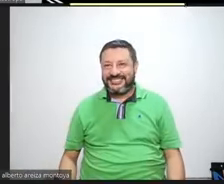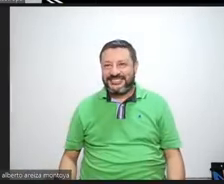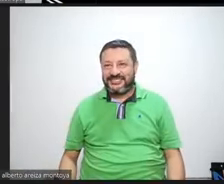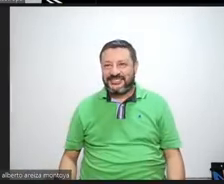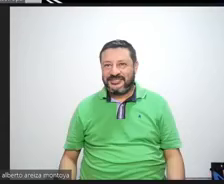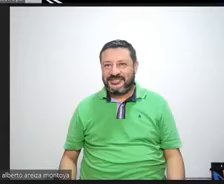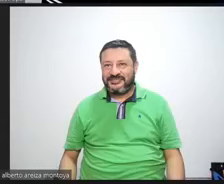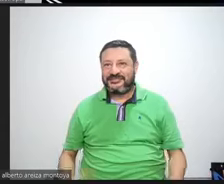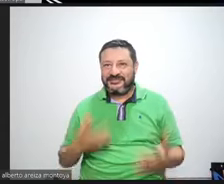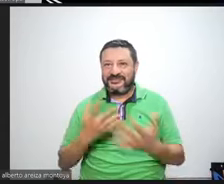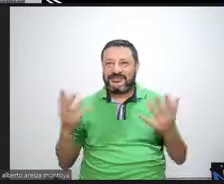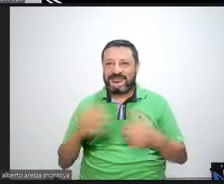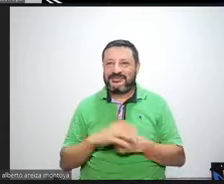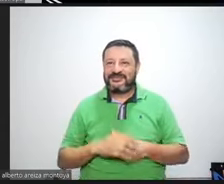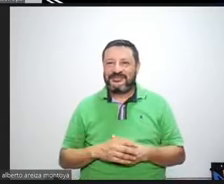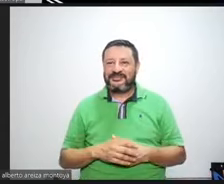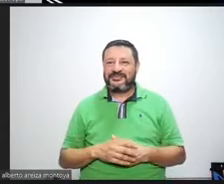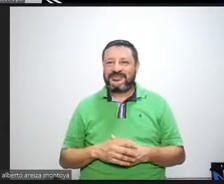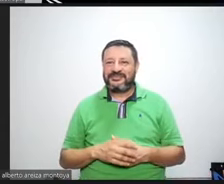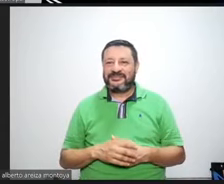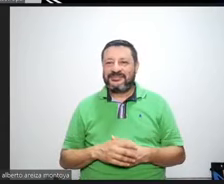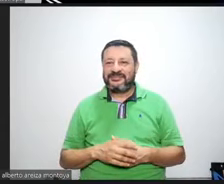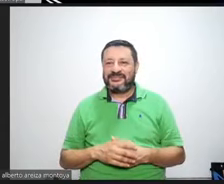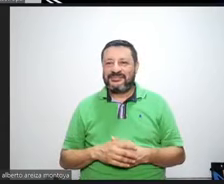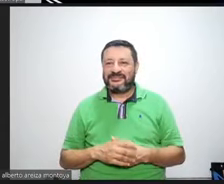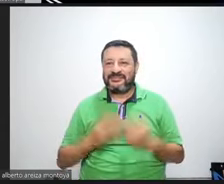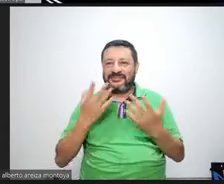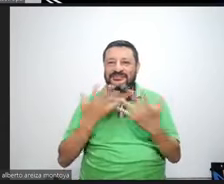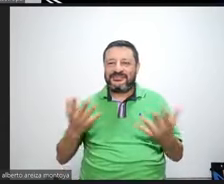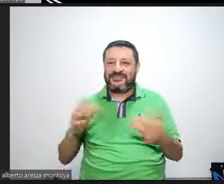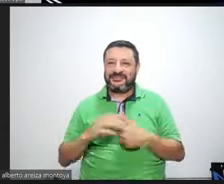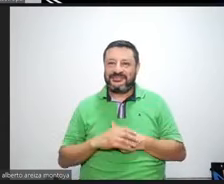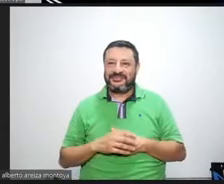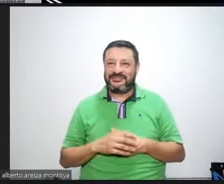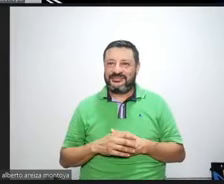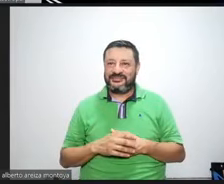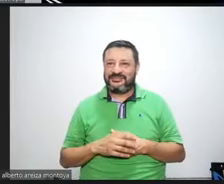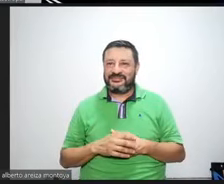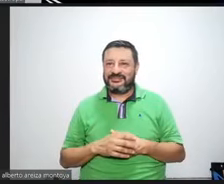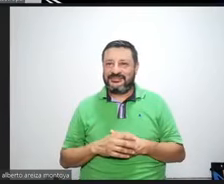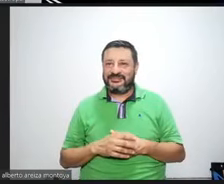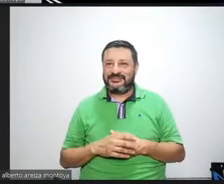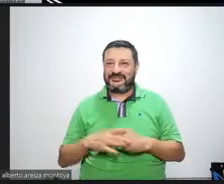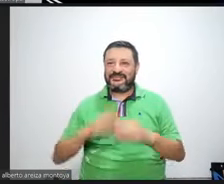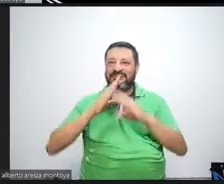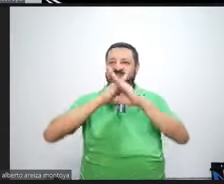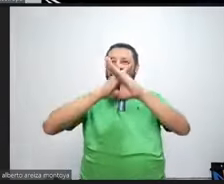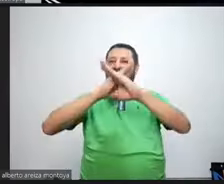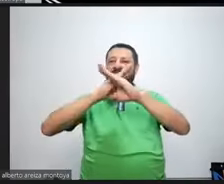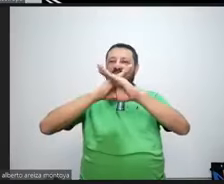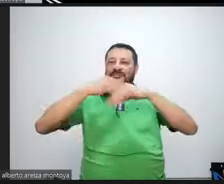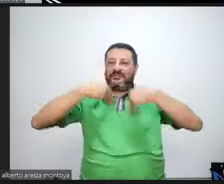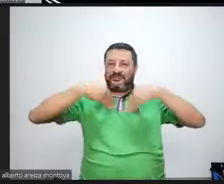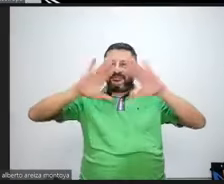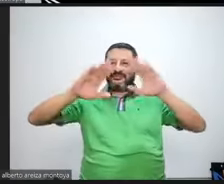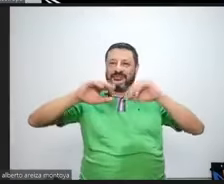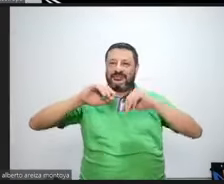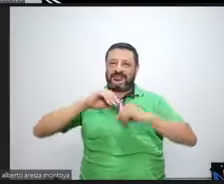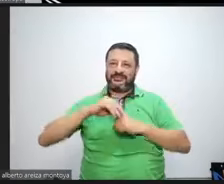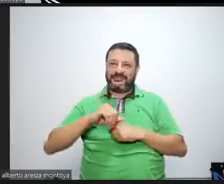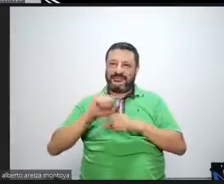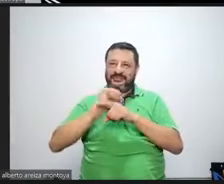habilidades, cualidades. Eso, unos elementos que te da pie a la prevención de lesiones en cualquier deporte que tú